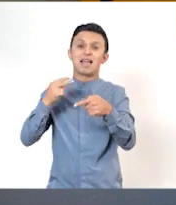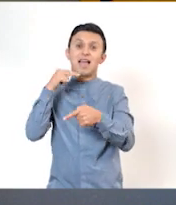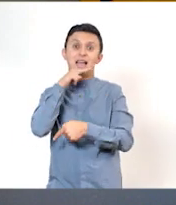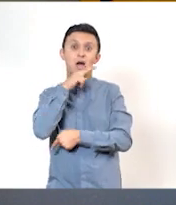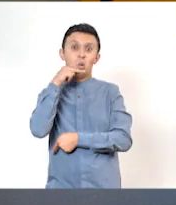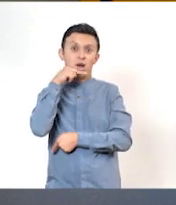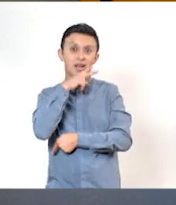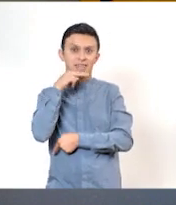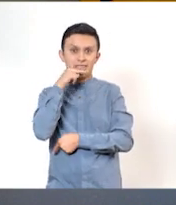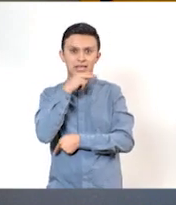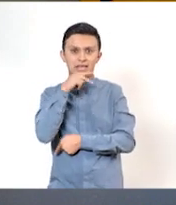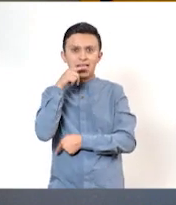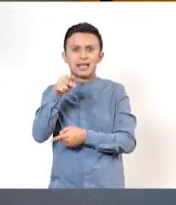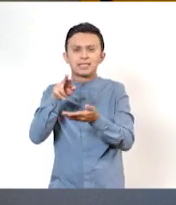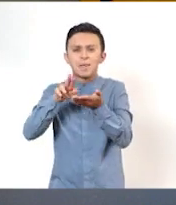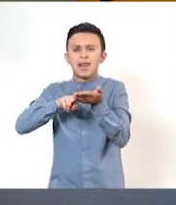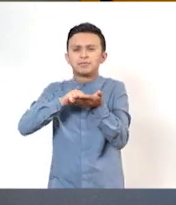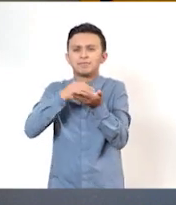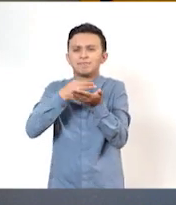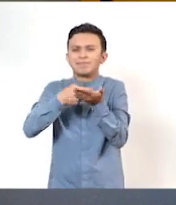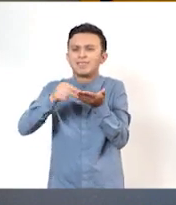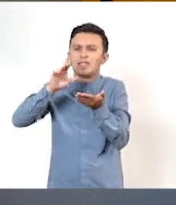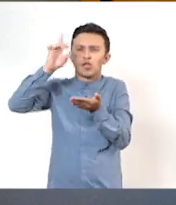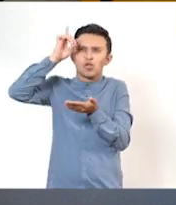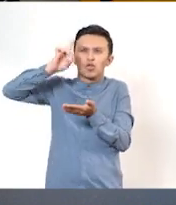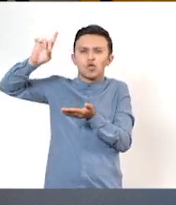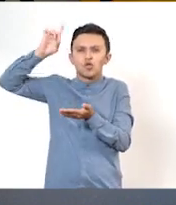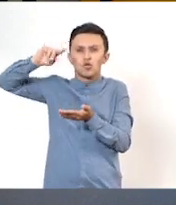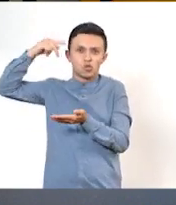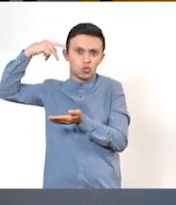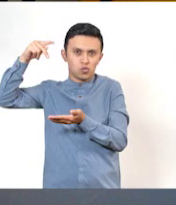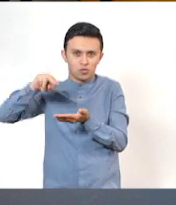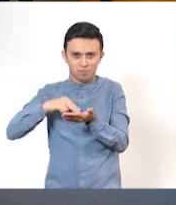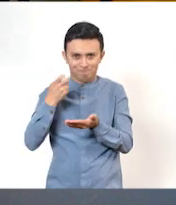deliciosísimo aguacate, que es la mantequilla de los dioses.